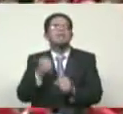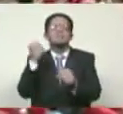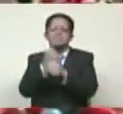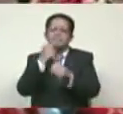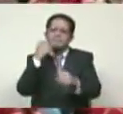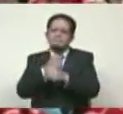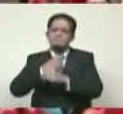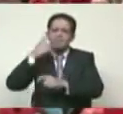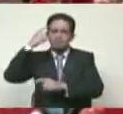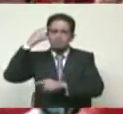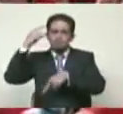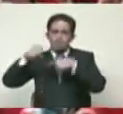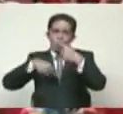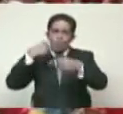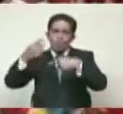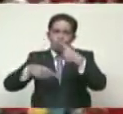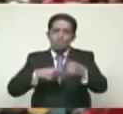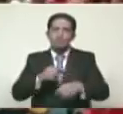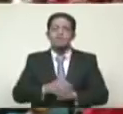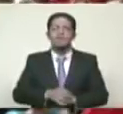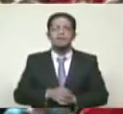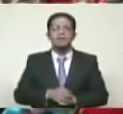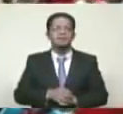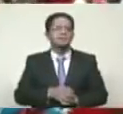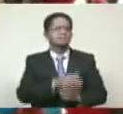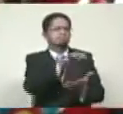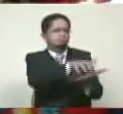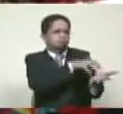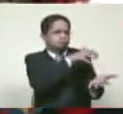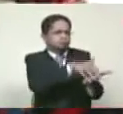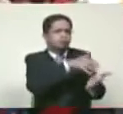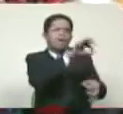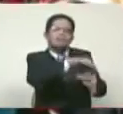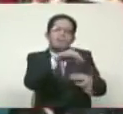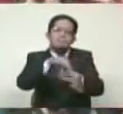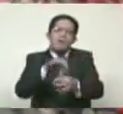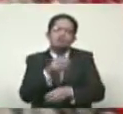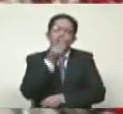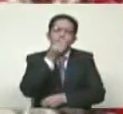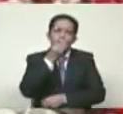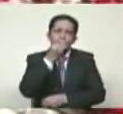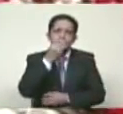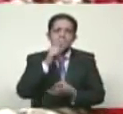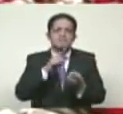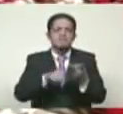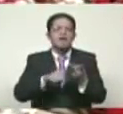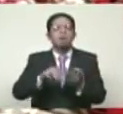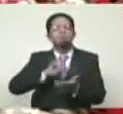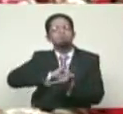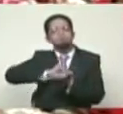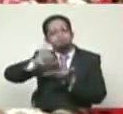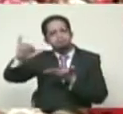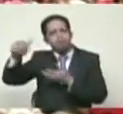diario, produciendo alimentos, elevando la producción de